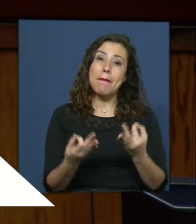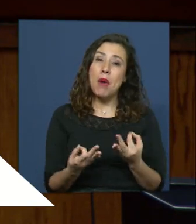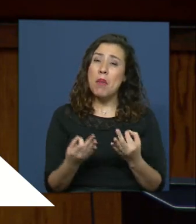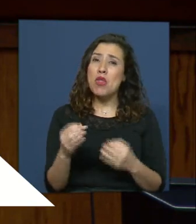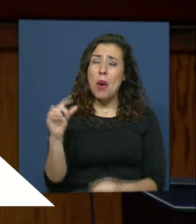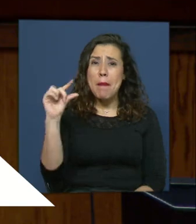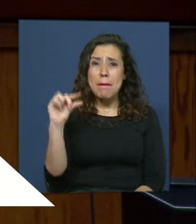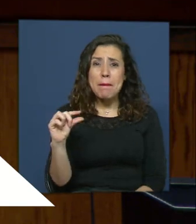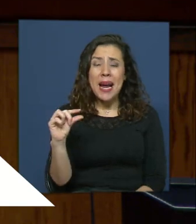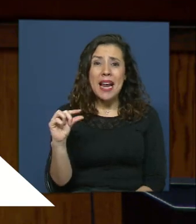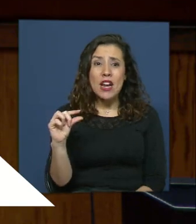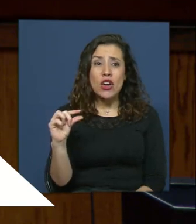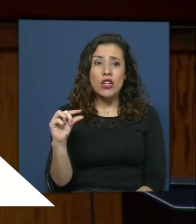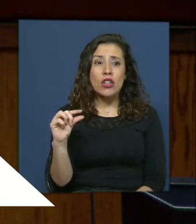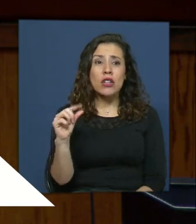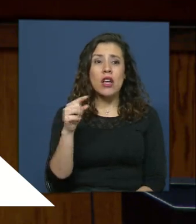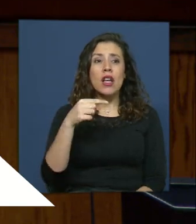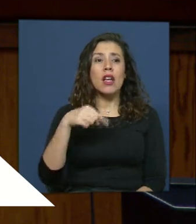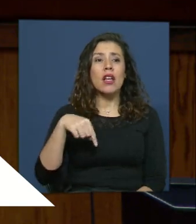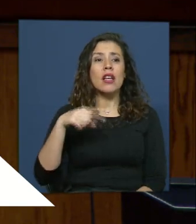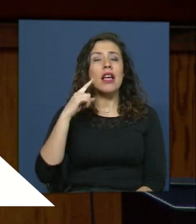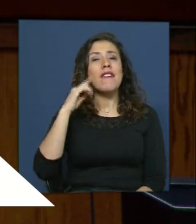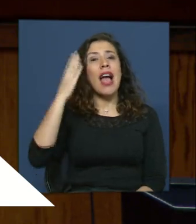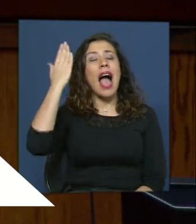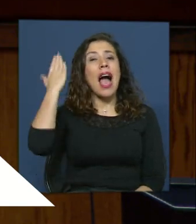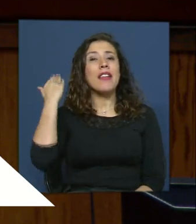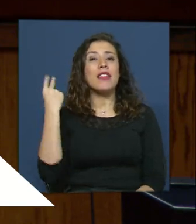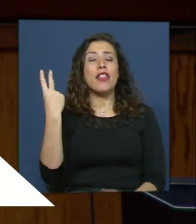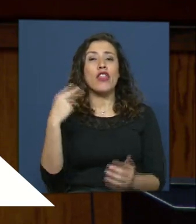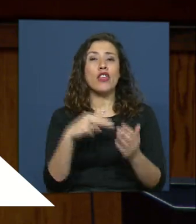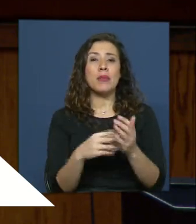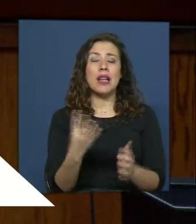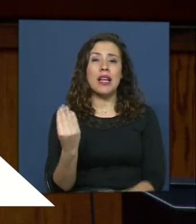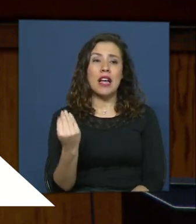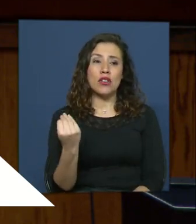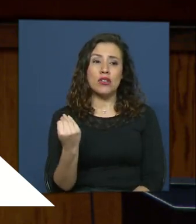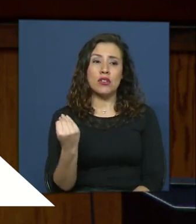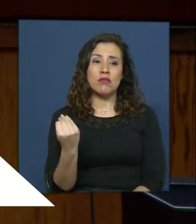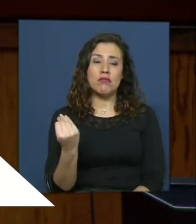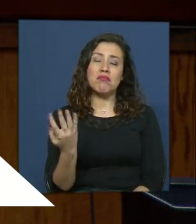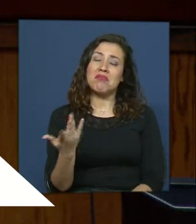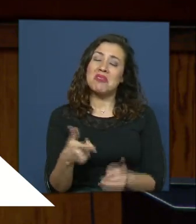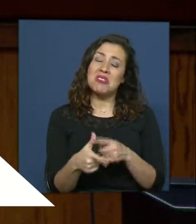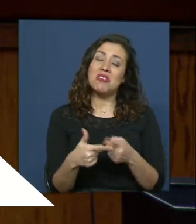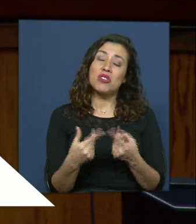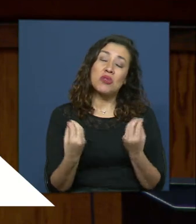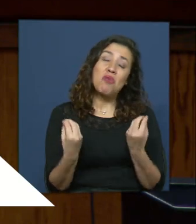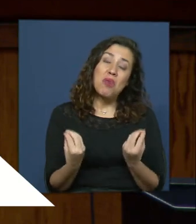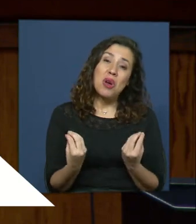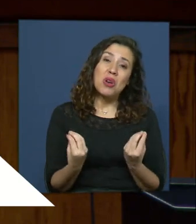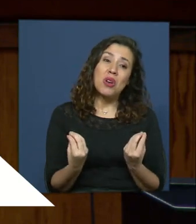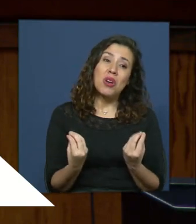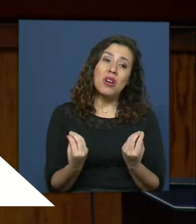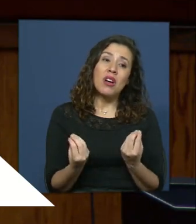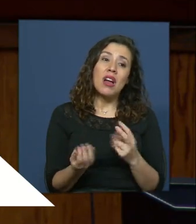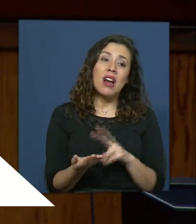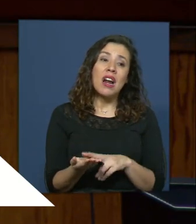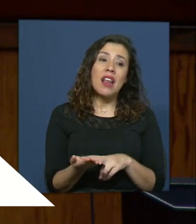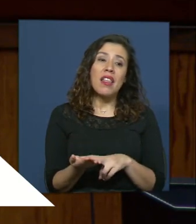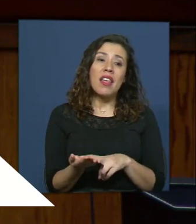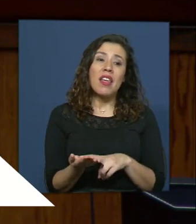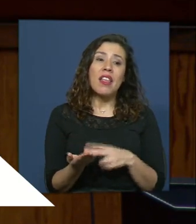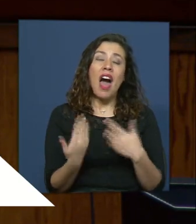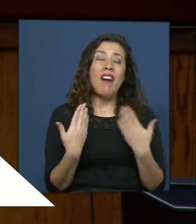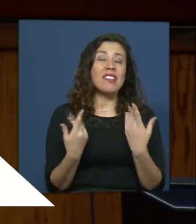bajo del promedio que había desde el año 2014 adelante. Entonces también es bueno que las realidades de repente